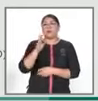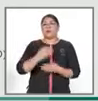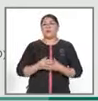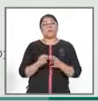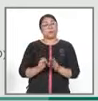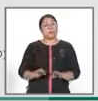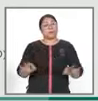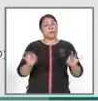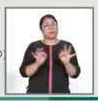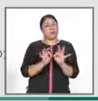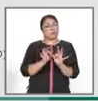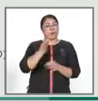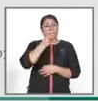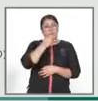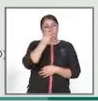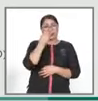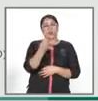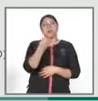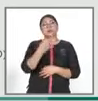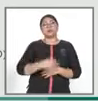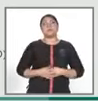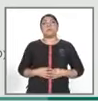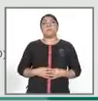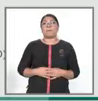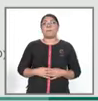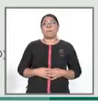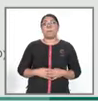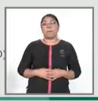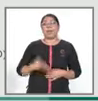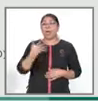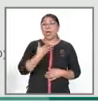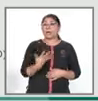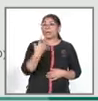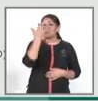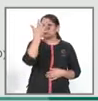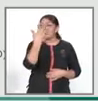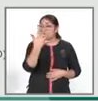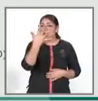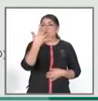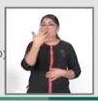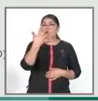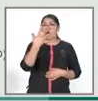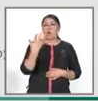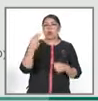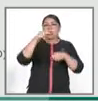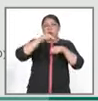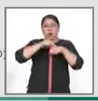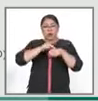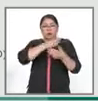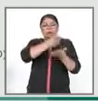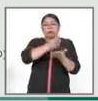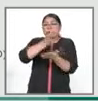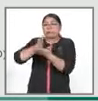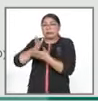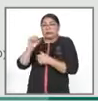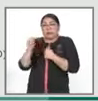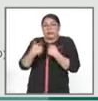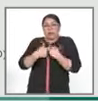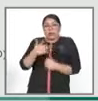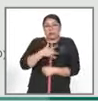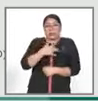es importante señalar que tenemos cinco centros de valoración de primer contacto para pacientes con sintomatología